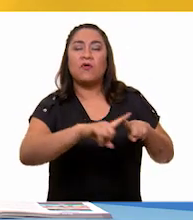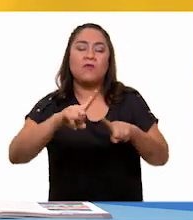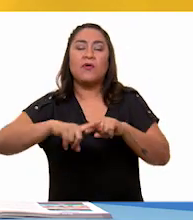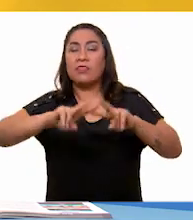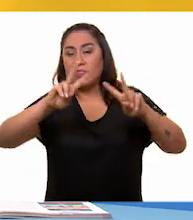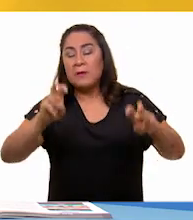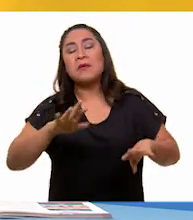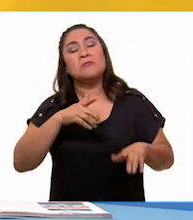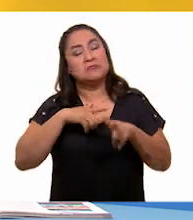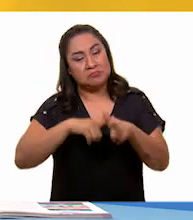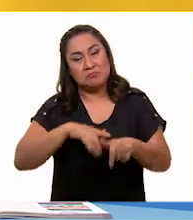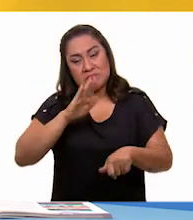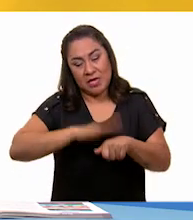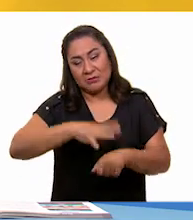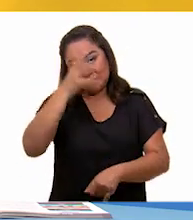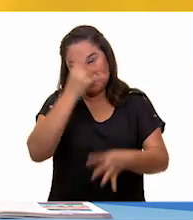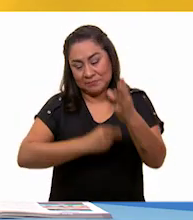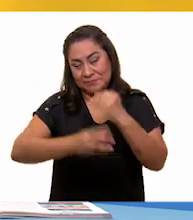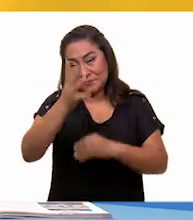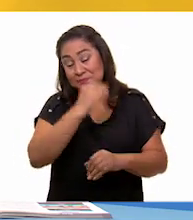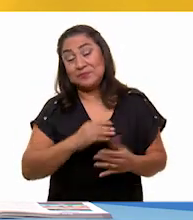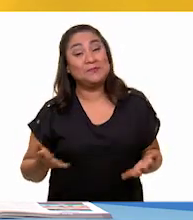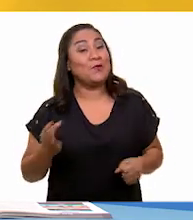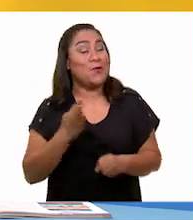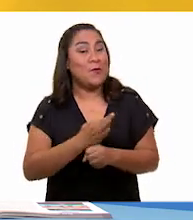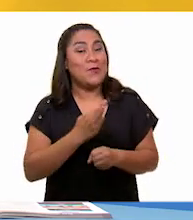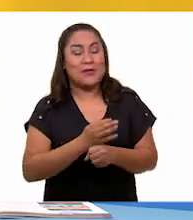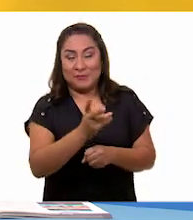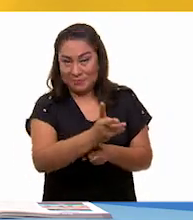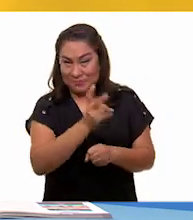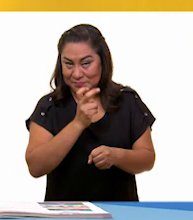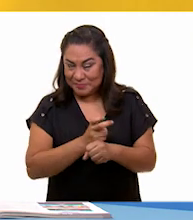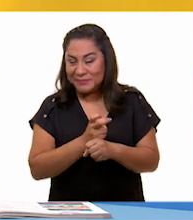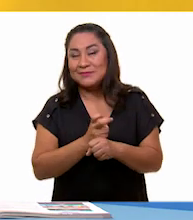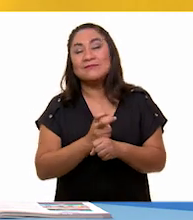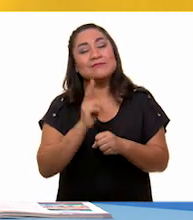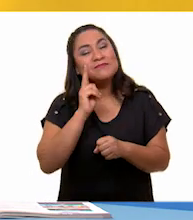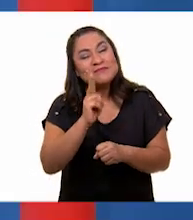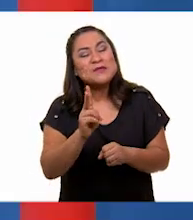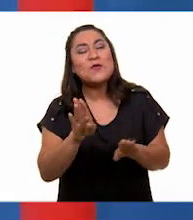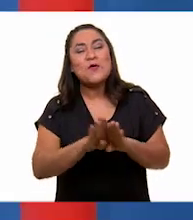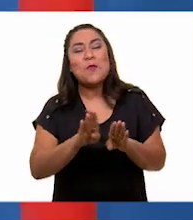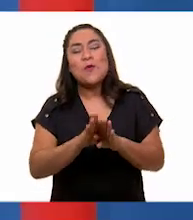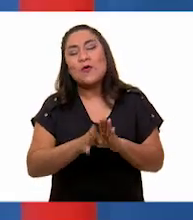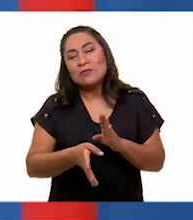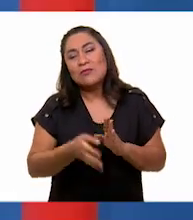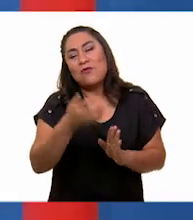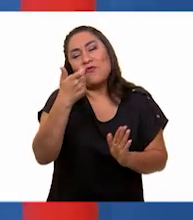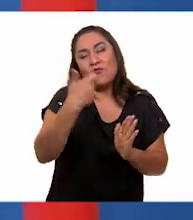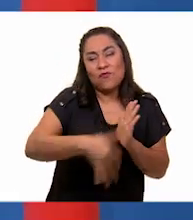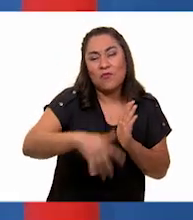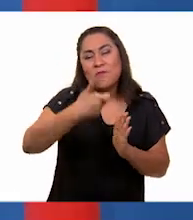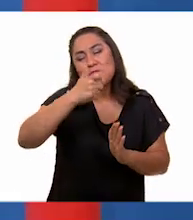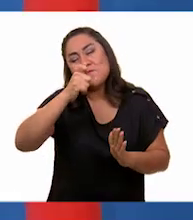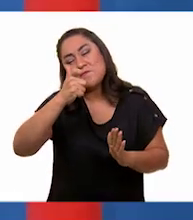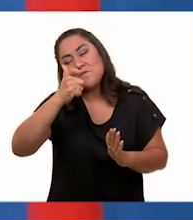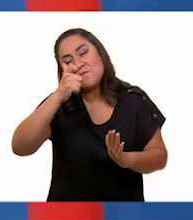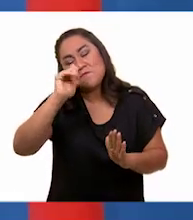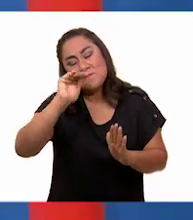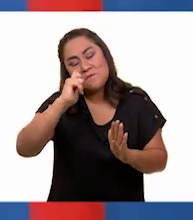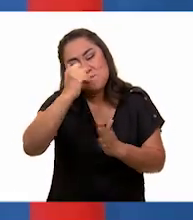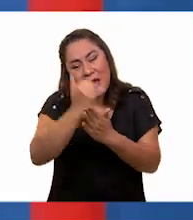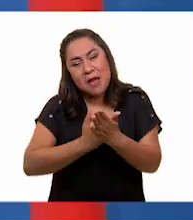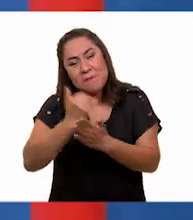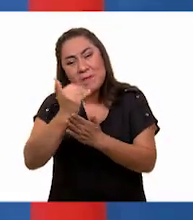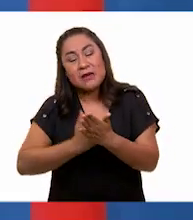continuar aprendiendo. Bueno, pues ahora les invito a participar en ofertas y promociones. ¿Cómo es eso, maestra? ¿Vamos a